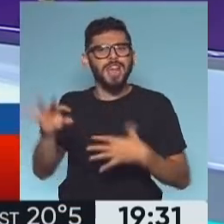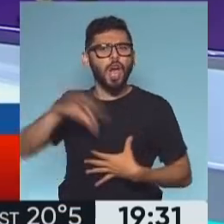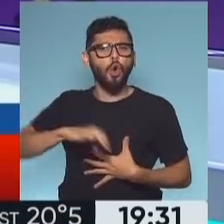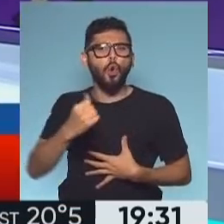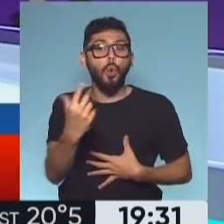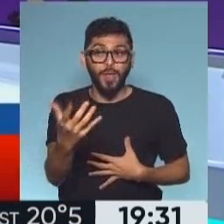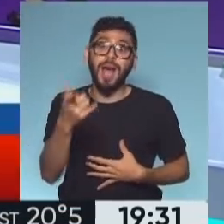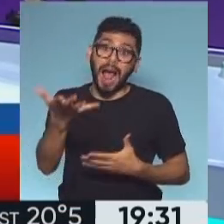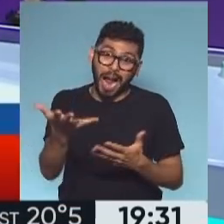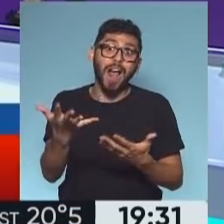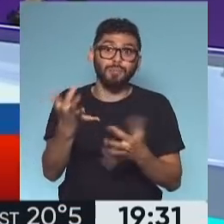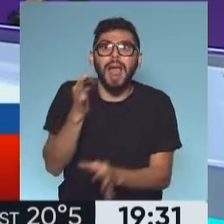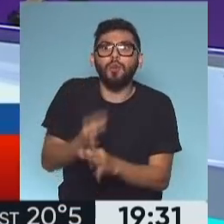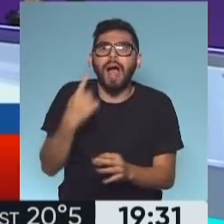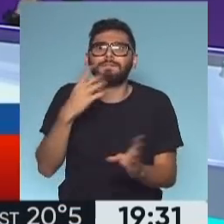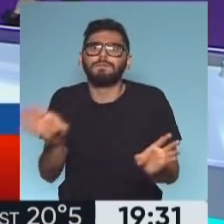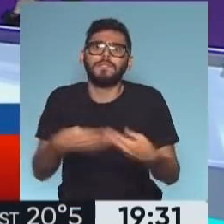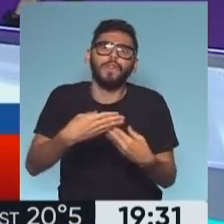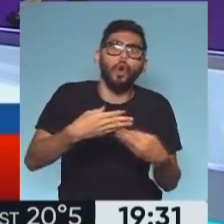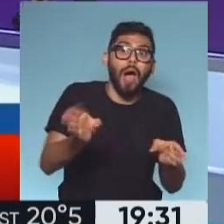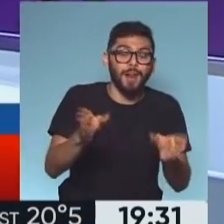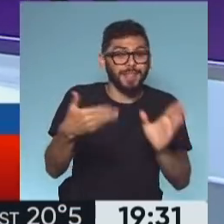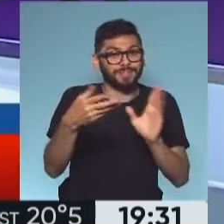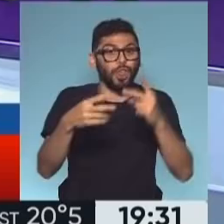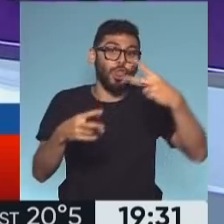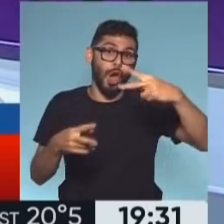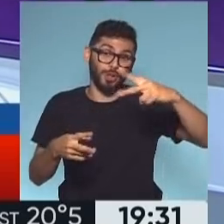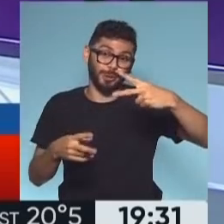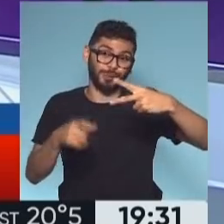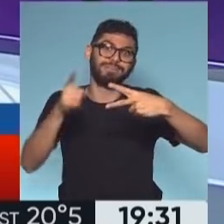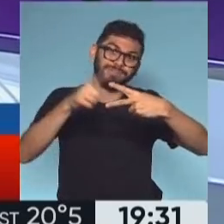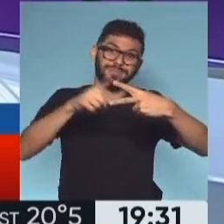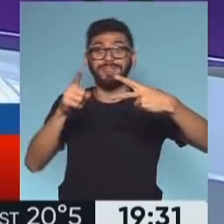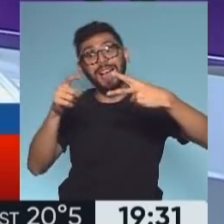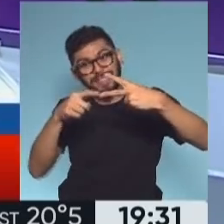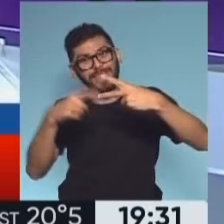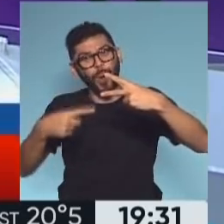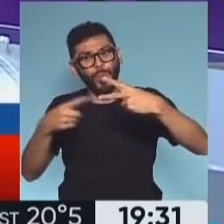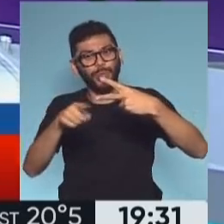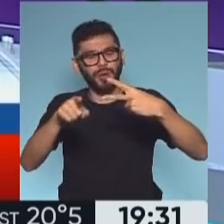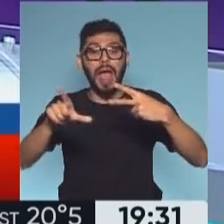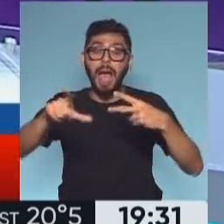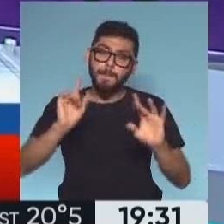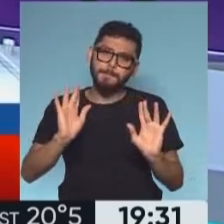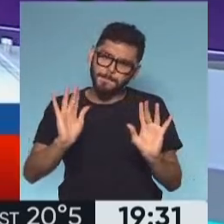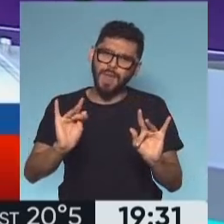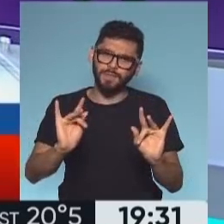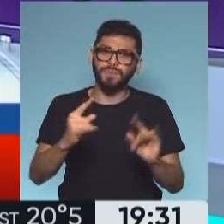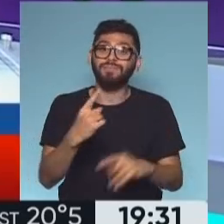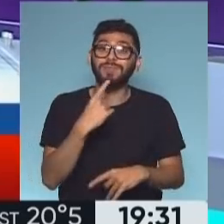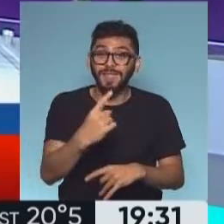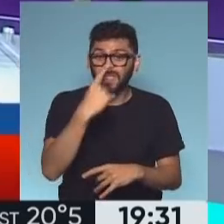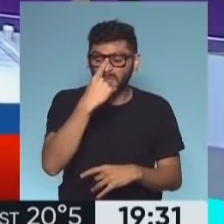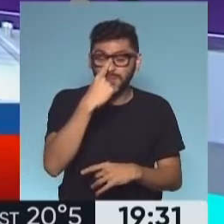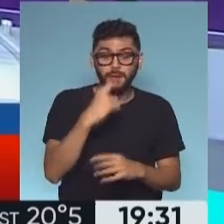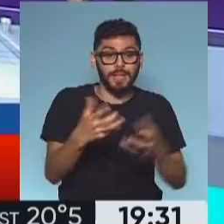El otro parámetro que pusieron para la escolaridad. Acá está un poquito más complicado, ¿sí? Decían que por debajo